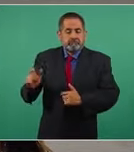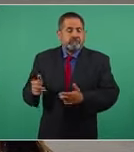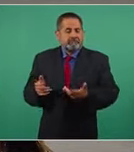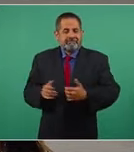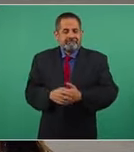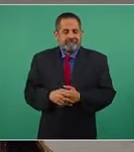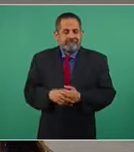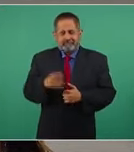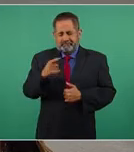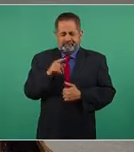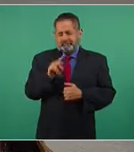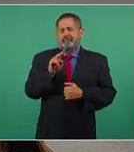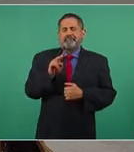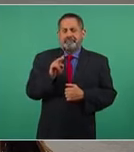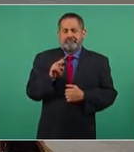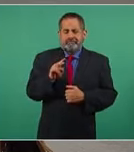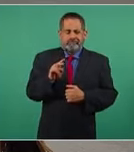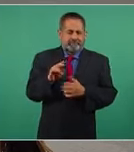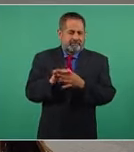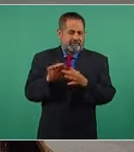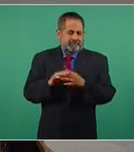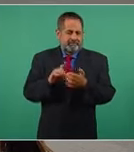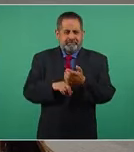Por eso me detuve con el IVA.